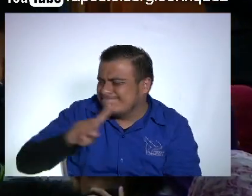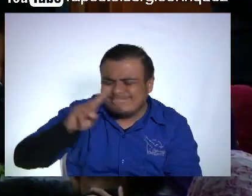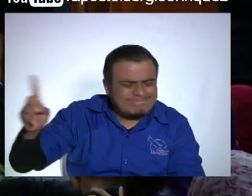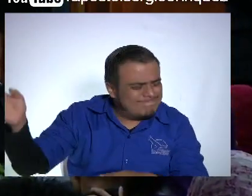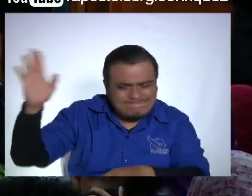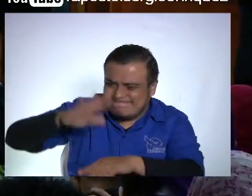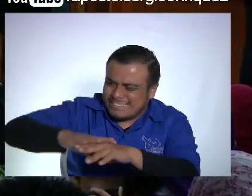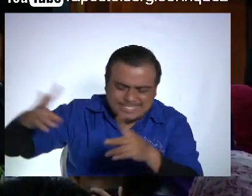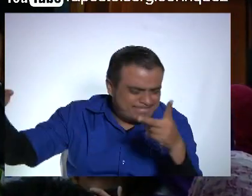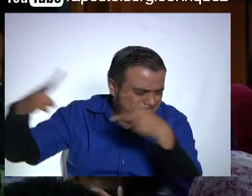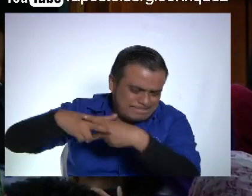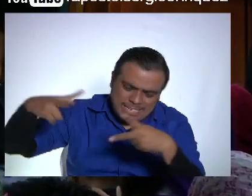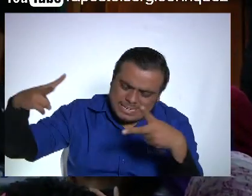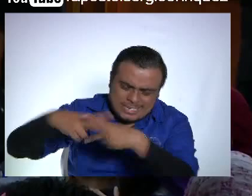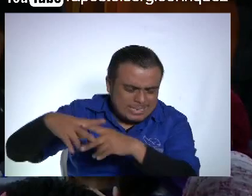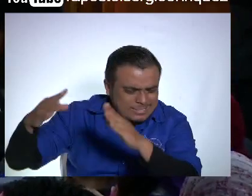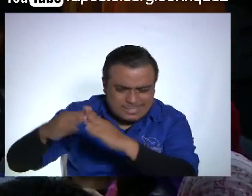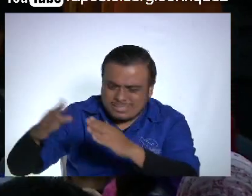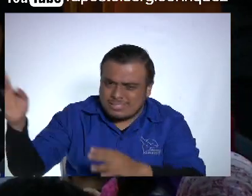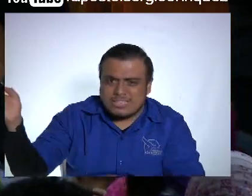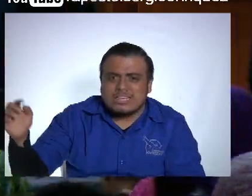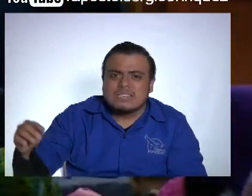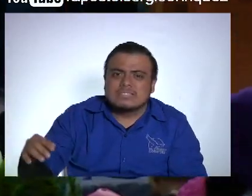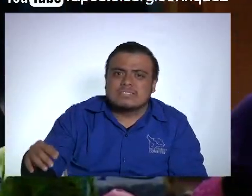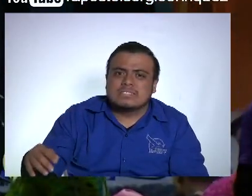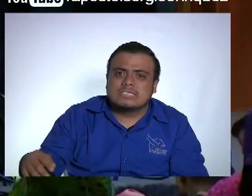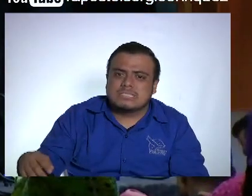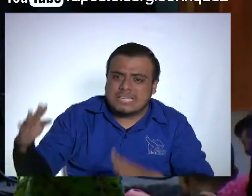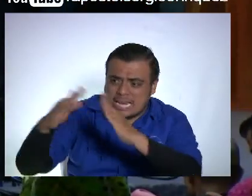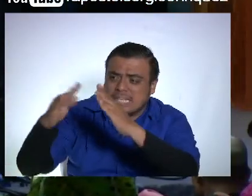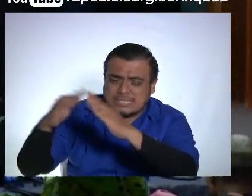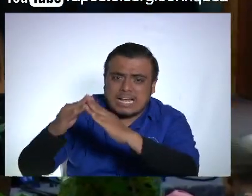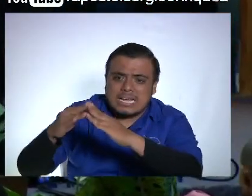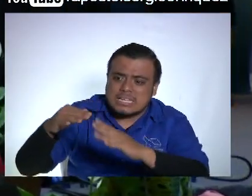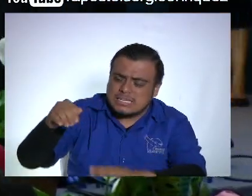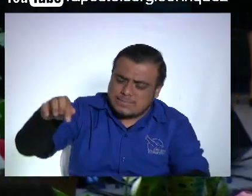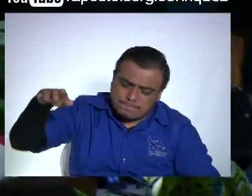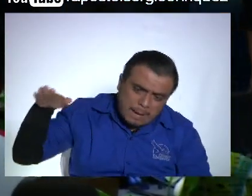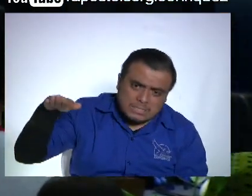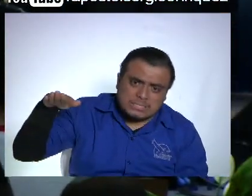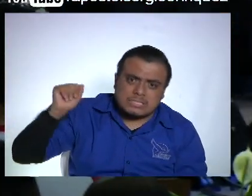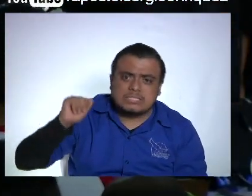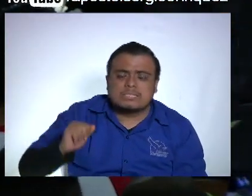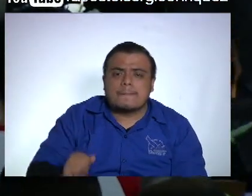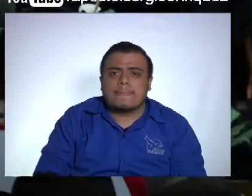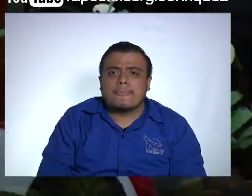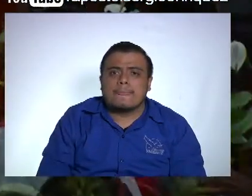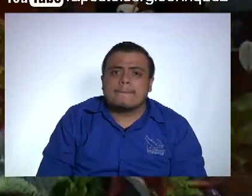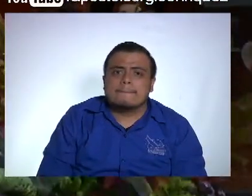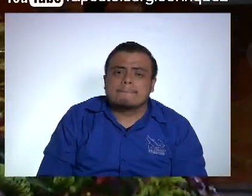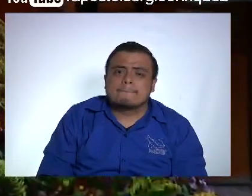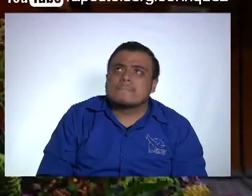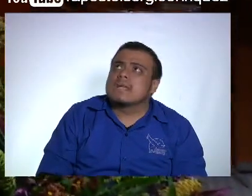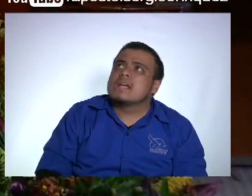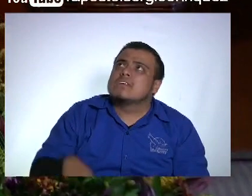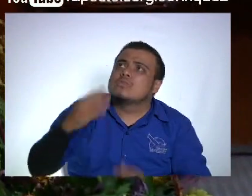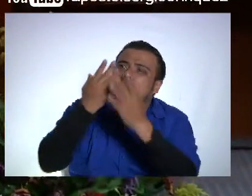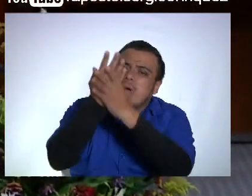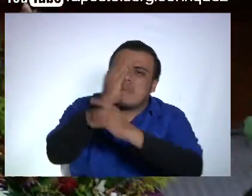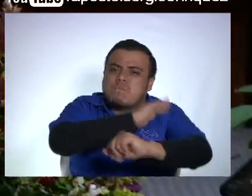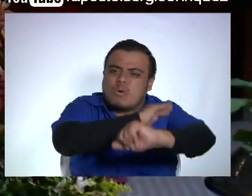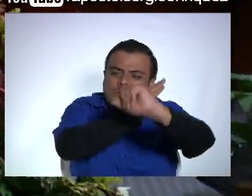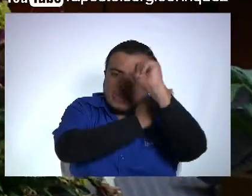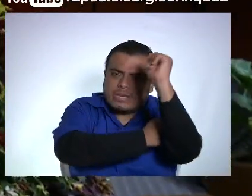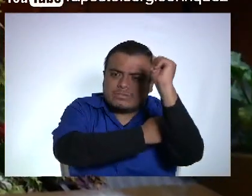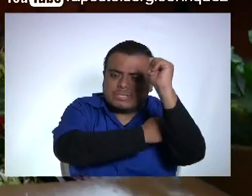hogares, Señor, que haya paz en cada hogar aquí representado. Pon tu mano de poder.